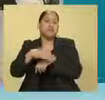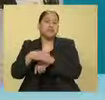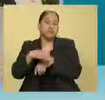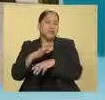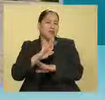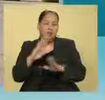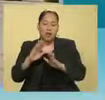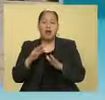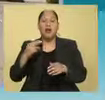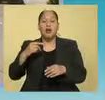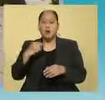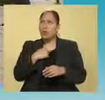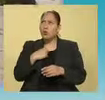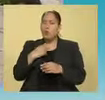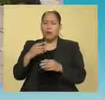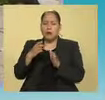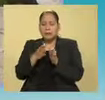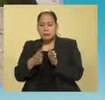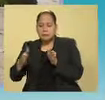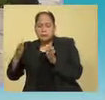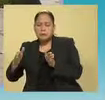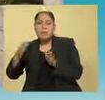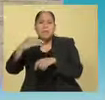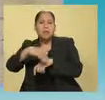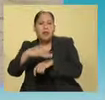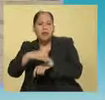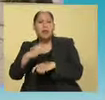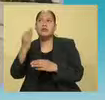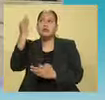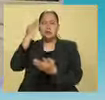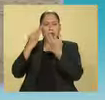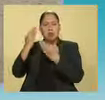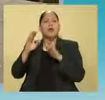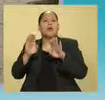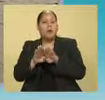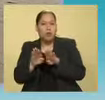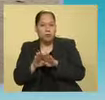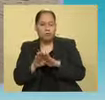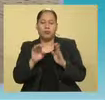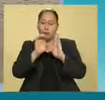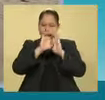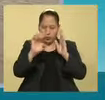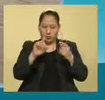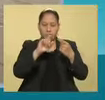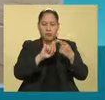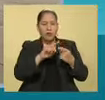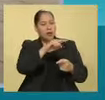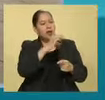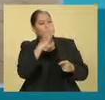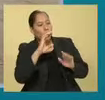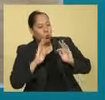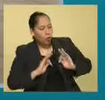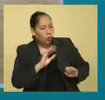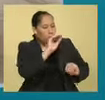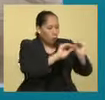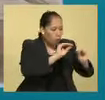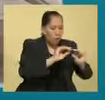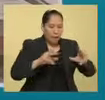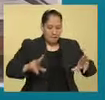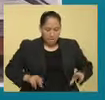transitar esa etapa de la vida. ¿Y qué cuidamos? Cuidamos que la persona esté cómoda, esté